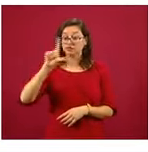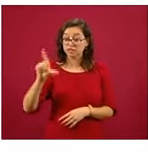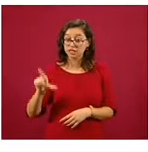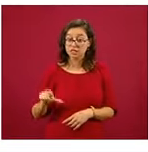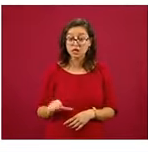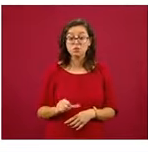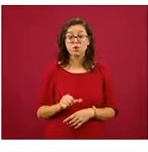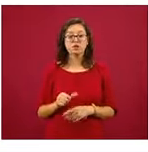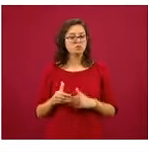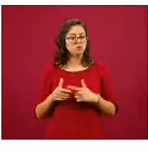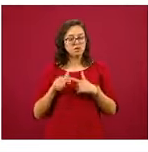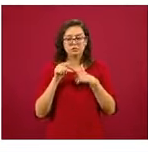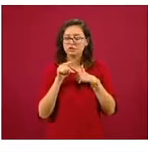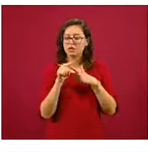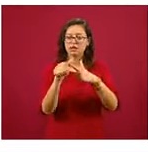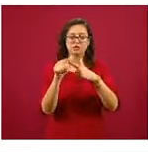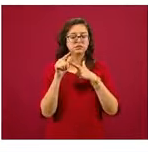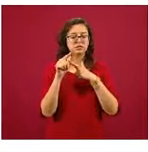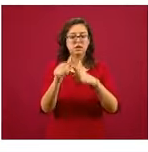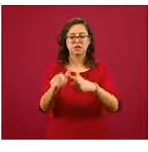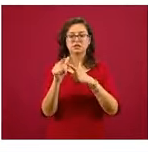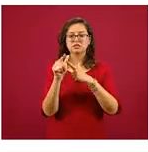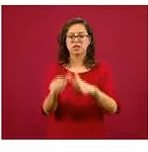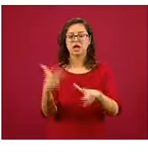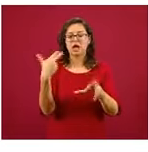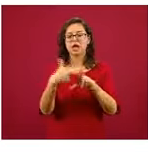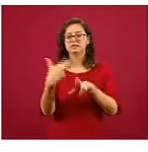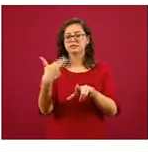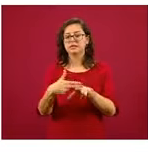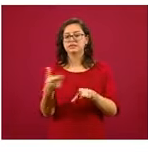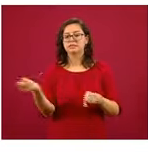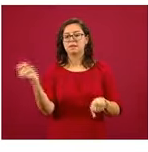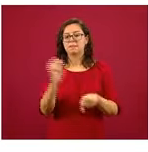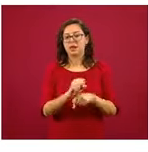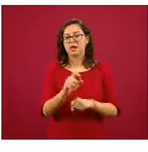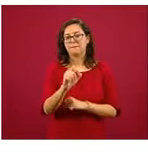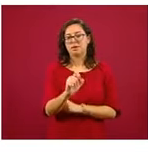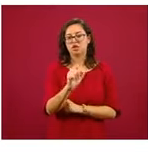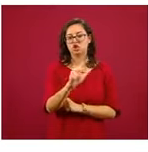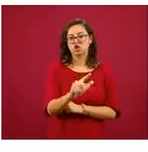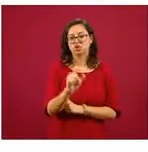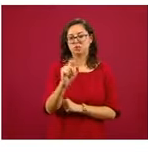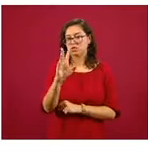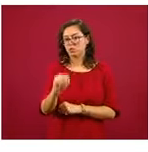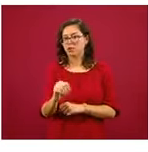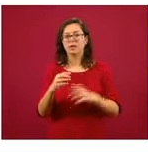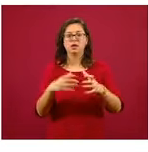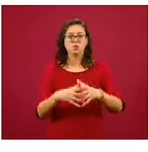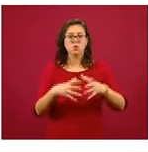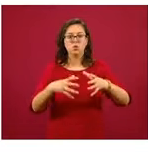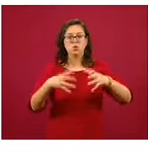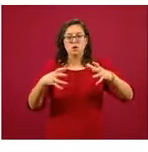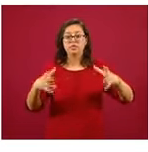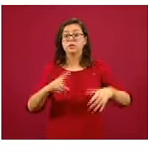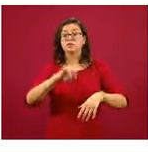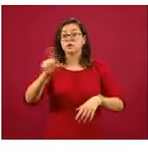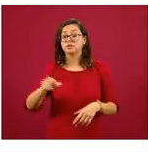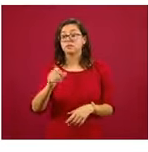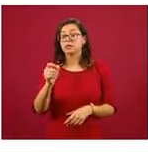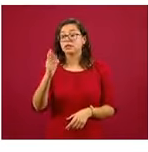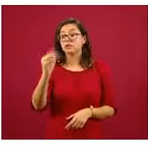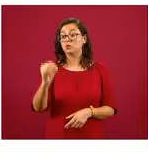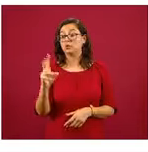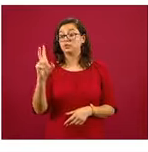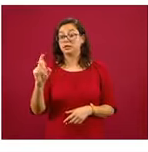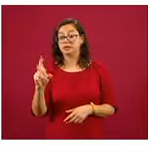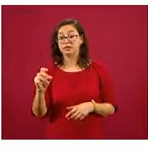semanas epidemiológicas hasta la 28, cuando ya en la 29 y 30 empezamos a ver una pequeña